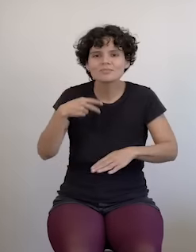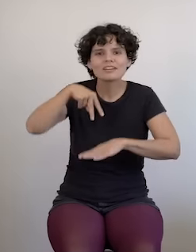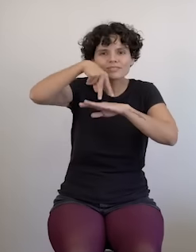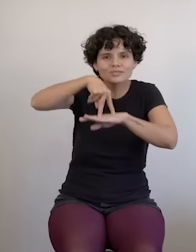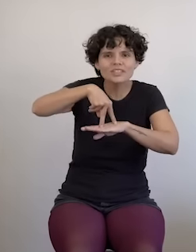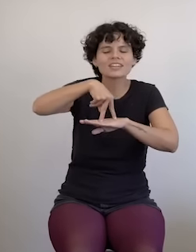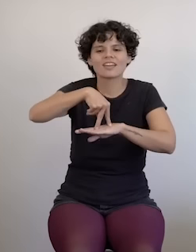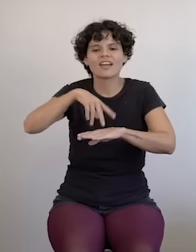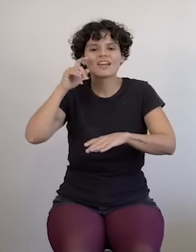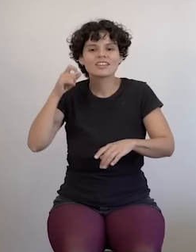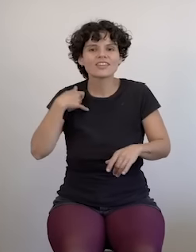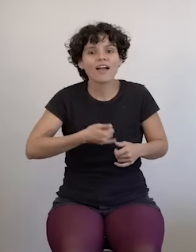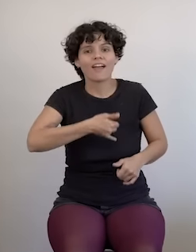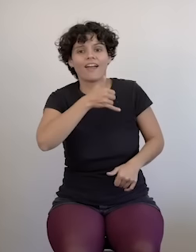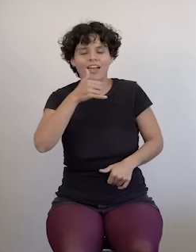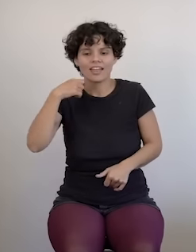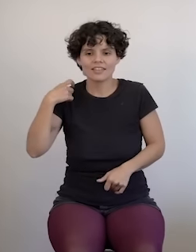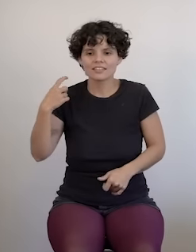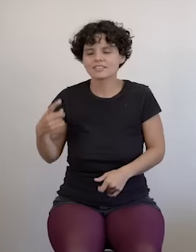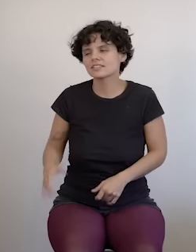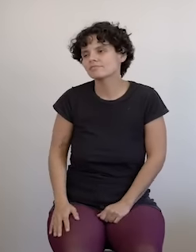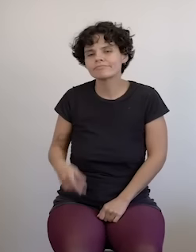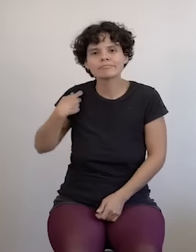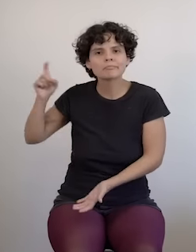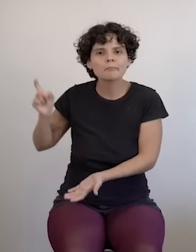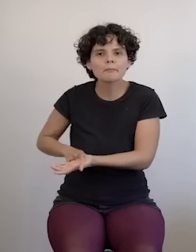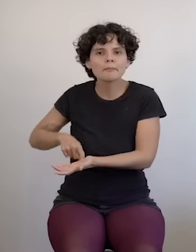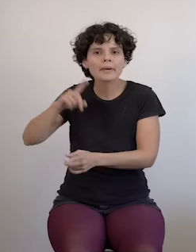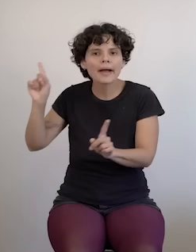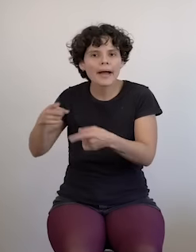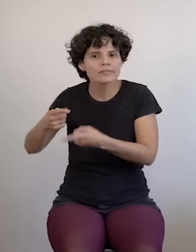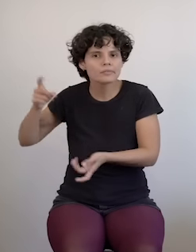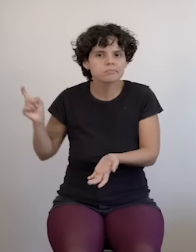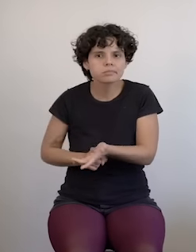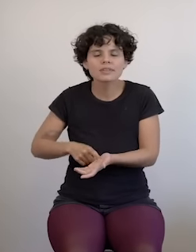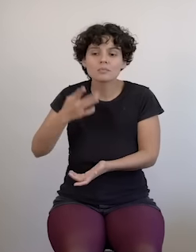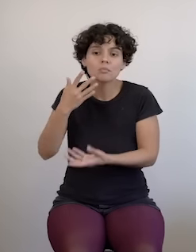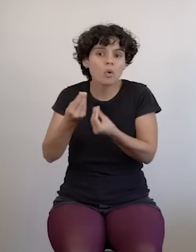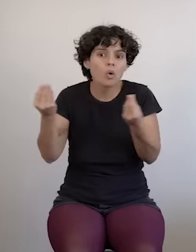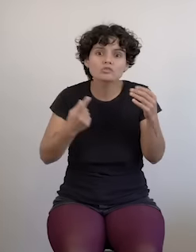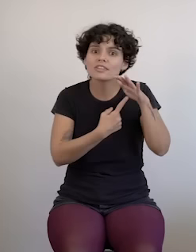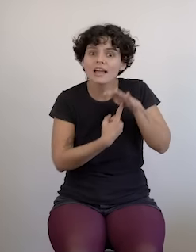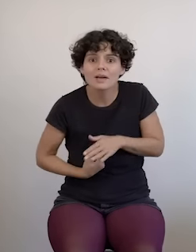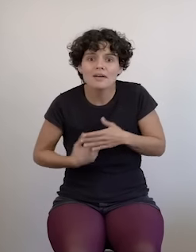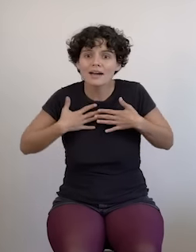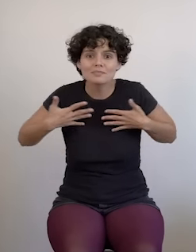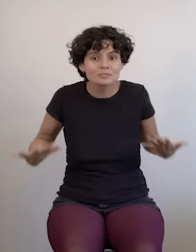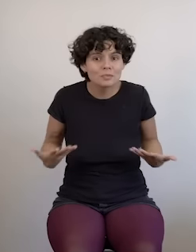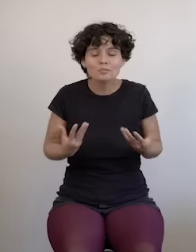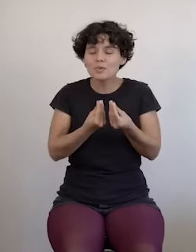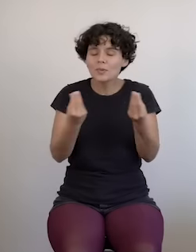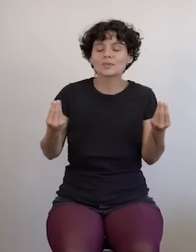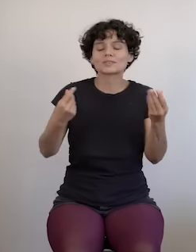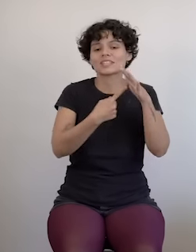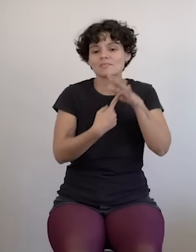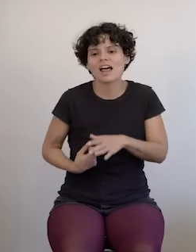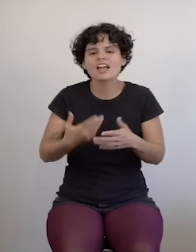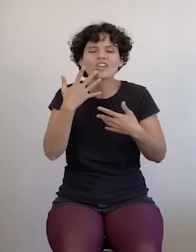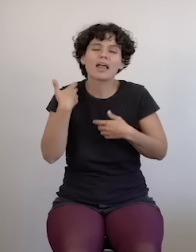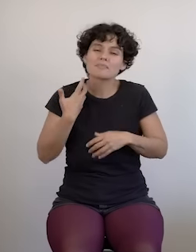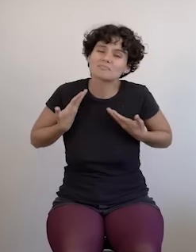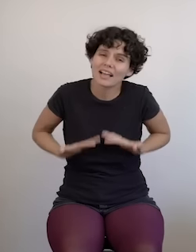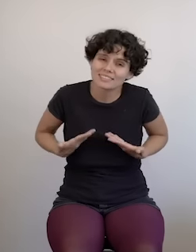¡Chao! ¡Se reí! En el momento está entero bravo. No, es que así en la calle, bro. Es que me discriminaron. No, claro, y ahí ves este weón otra vez, decía. Sí, hubiera desagradable,